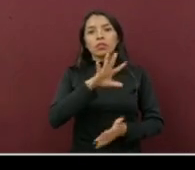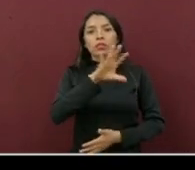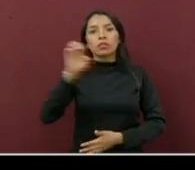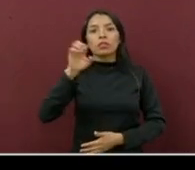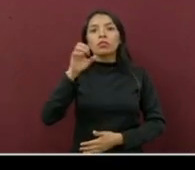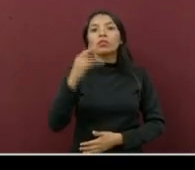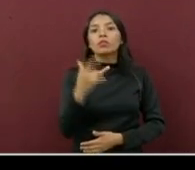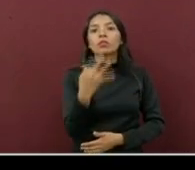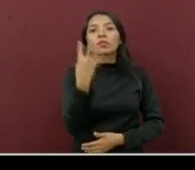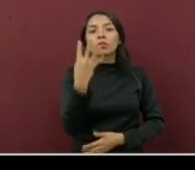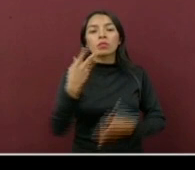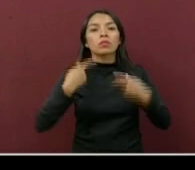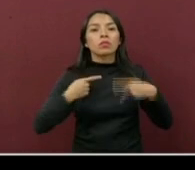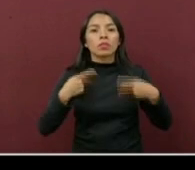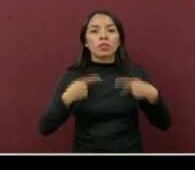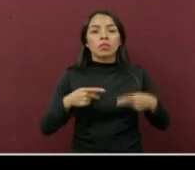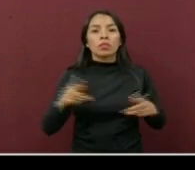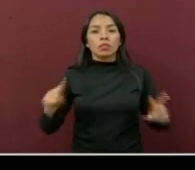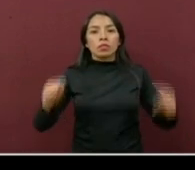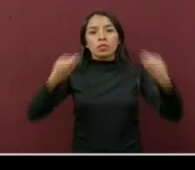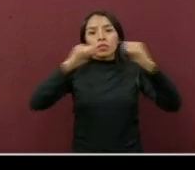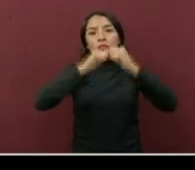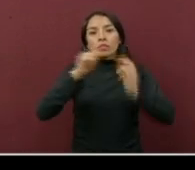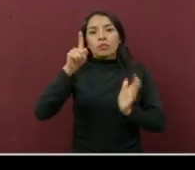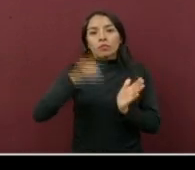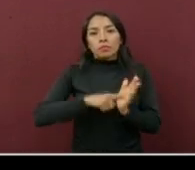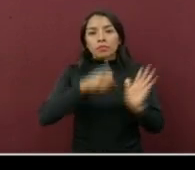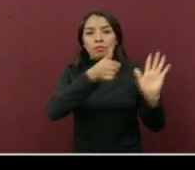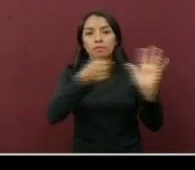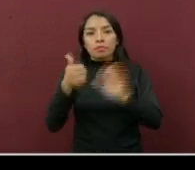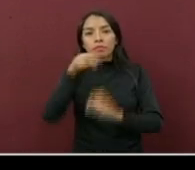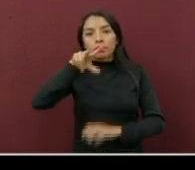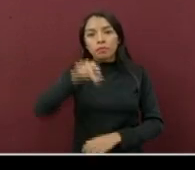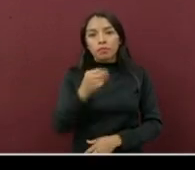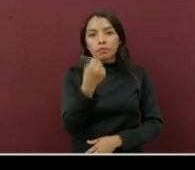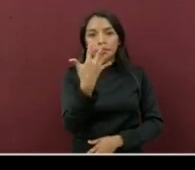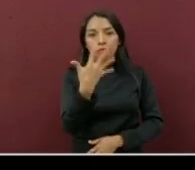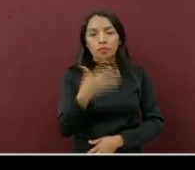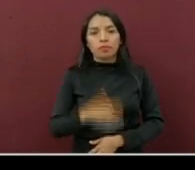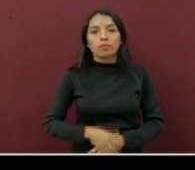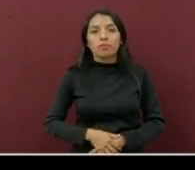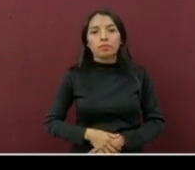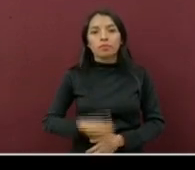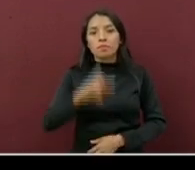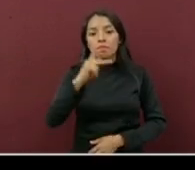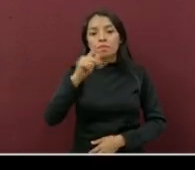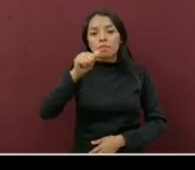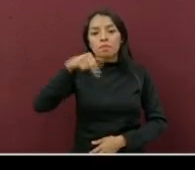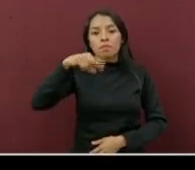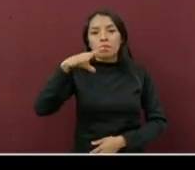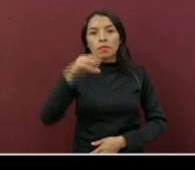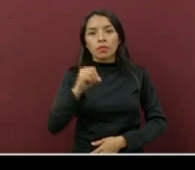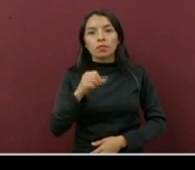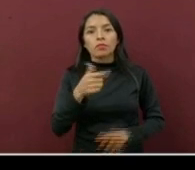554 casos tuxpan mil 685 pánuco